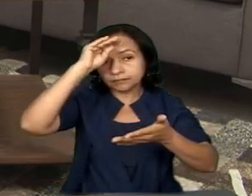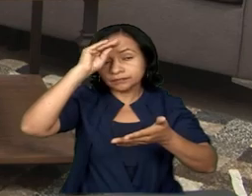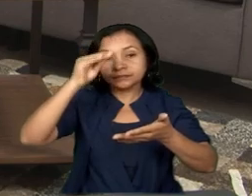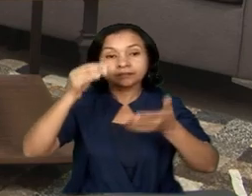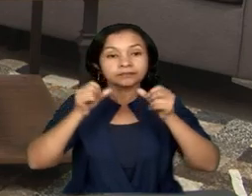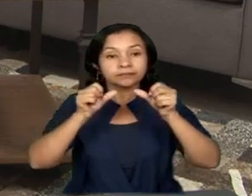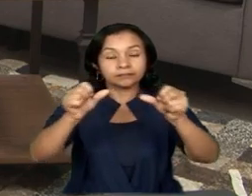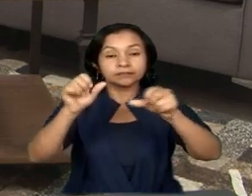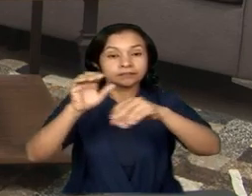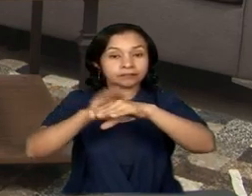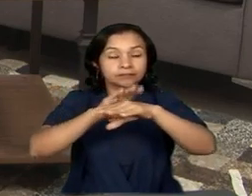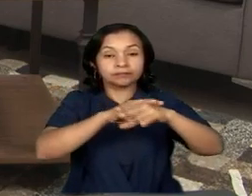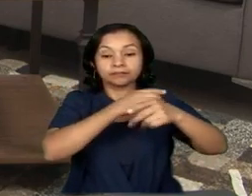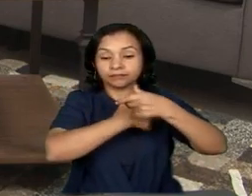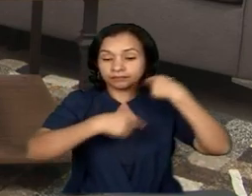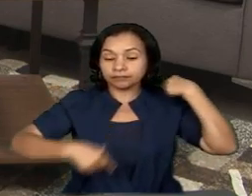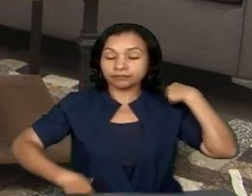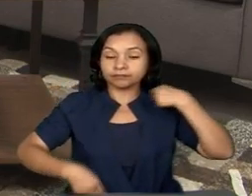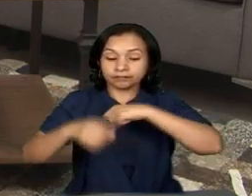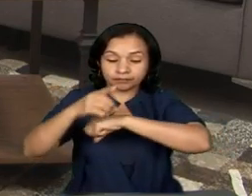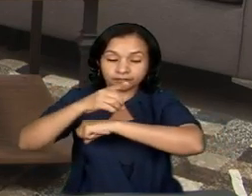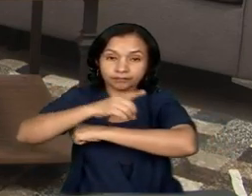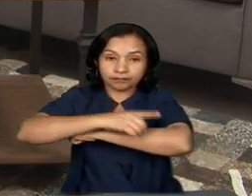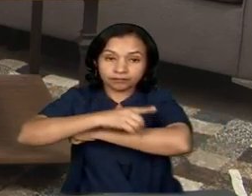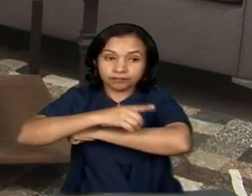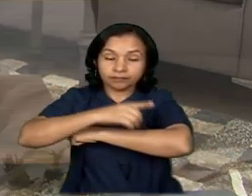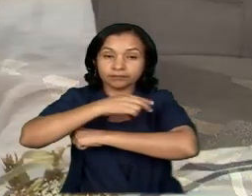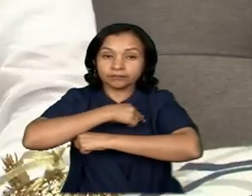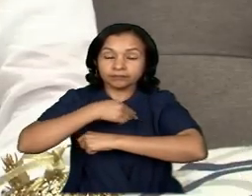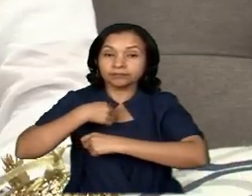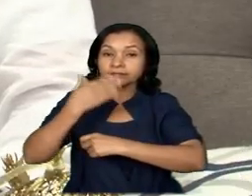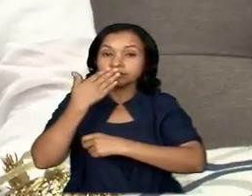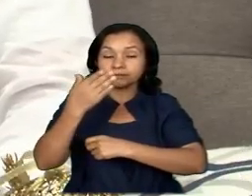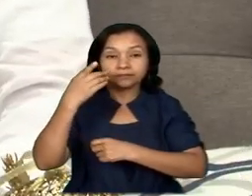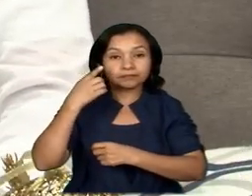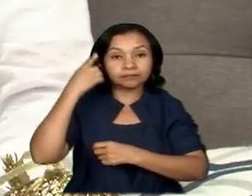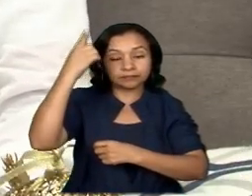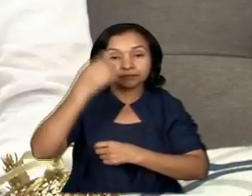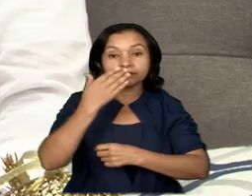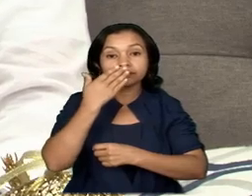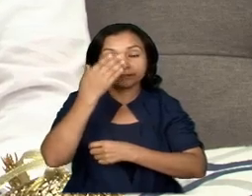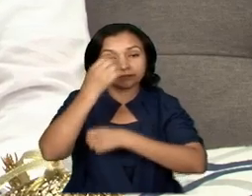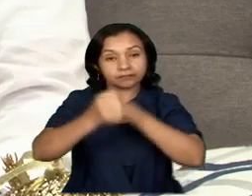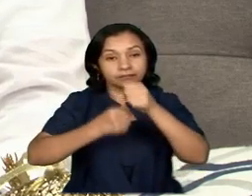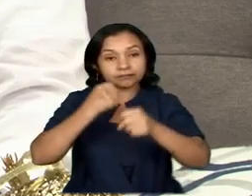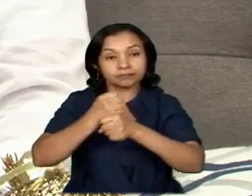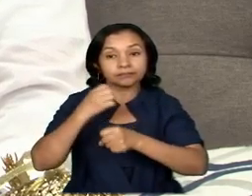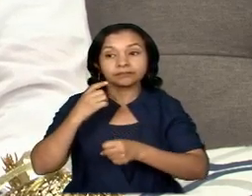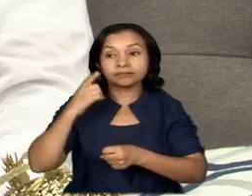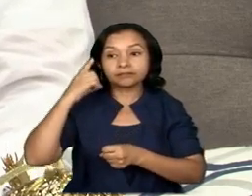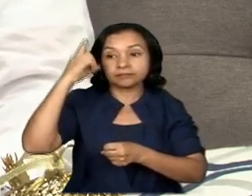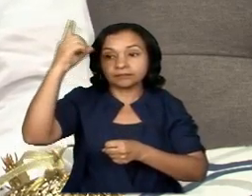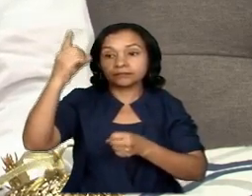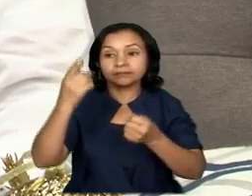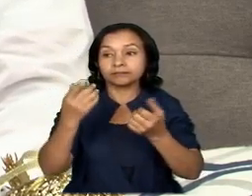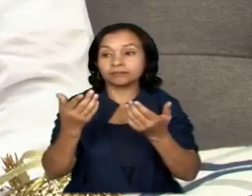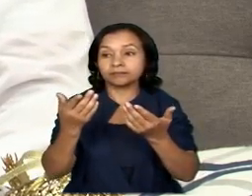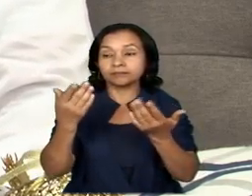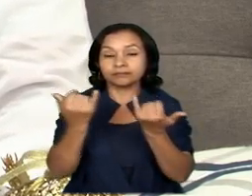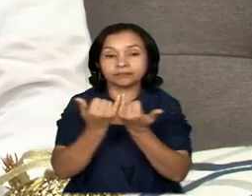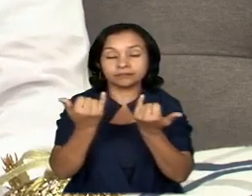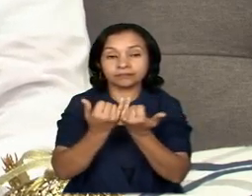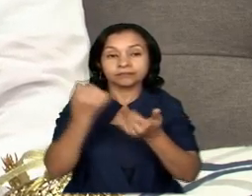línea orientada por el presidente Daniel y que se está llevando a buen suceso. Este año ha sido un buen año para el avance de las tecnologías. Es un desafío